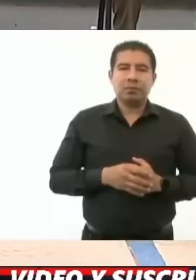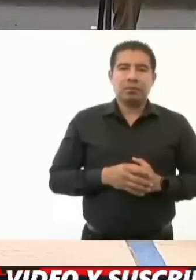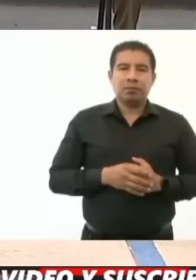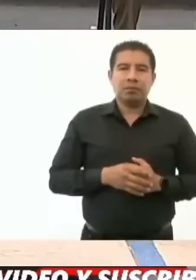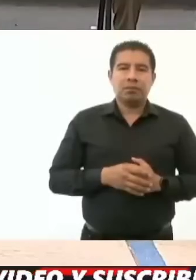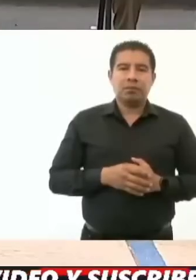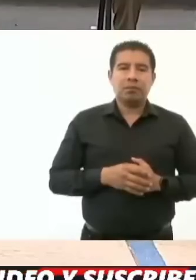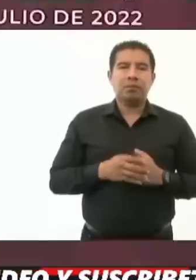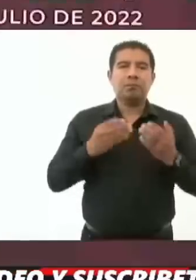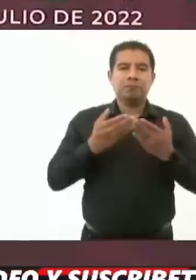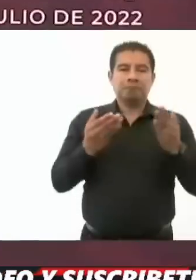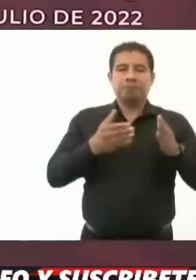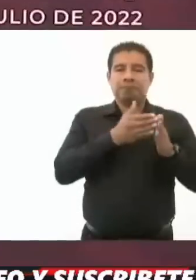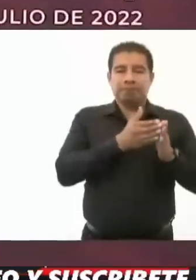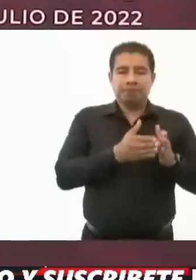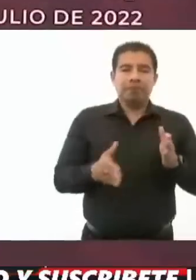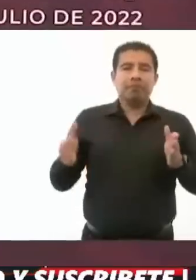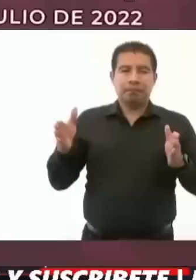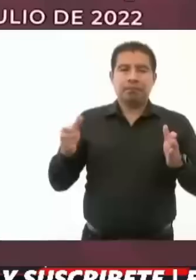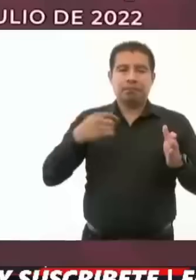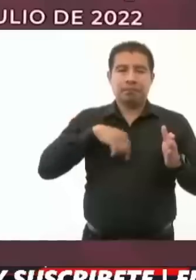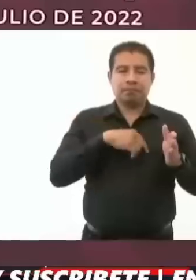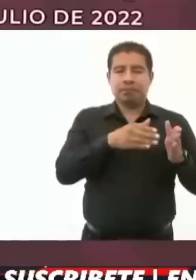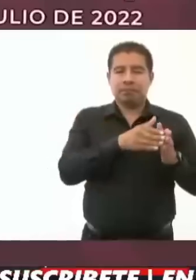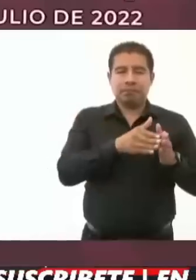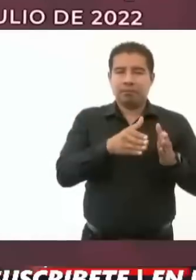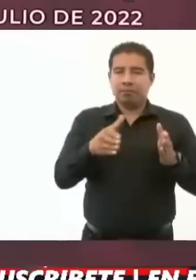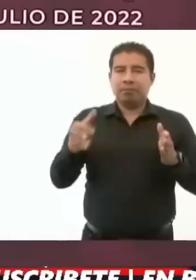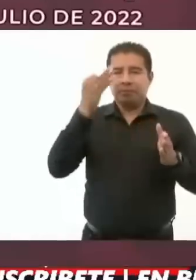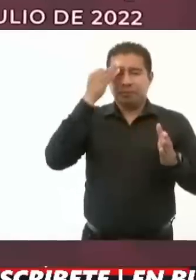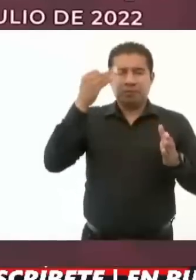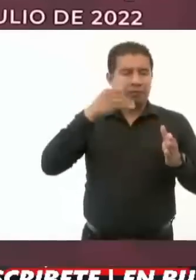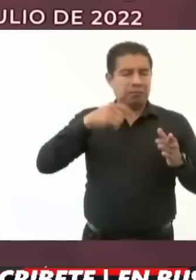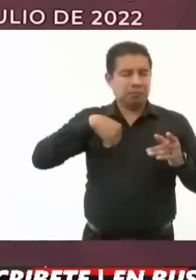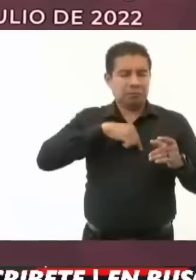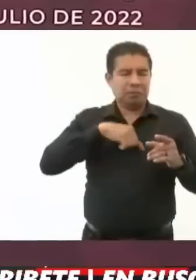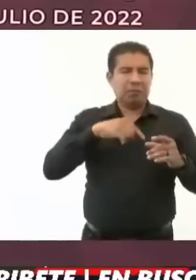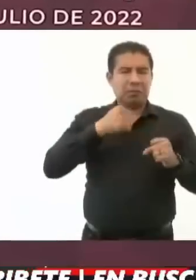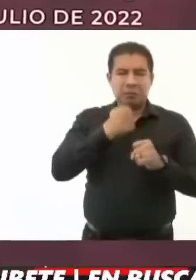Y en el tiempo que nos falta, vamos a continuar